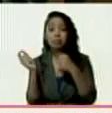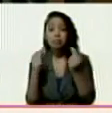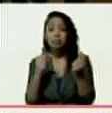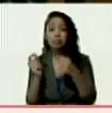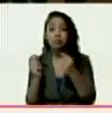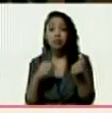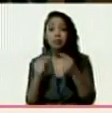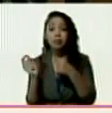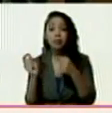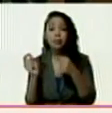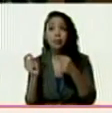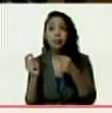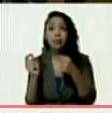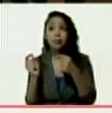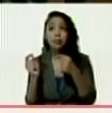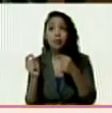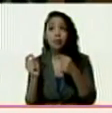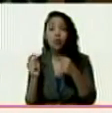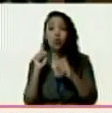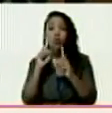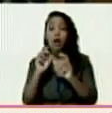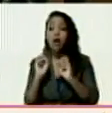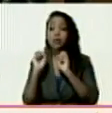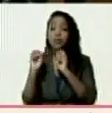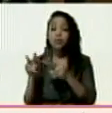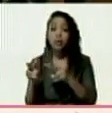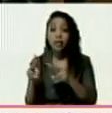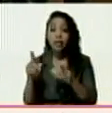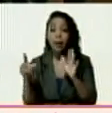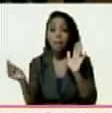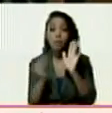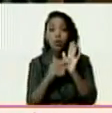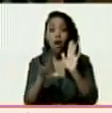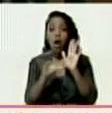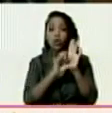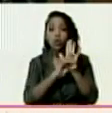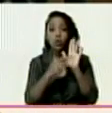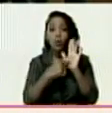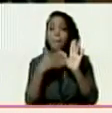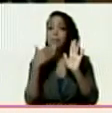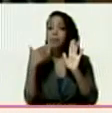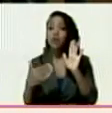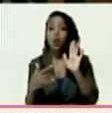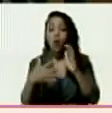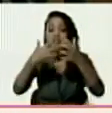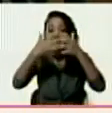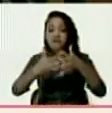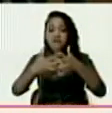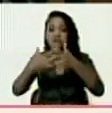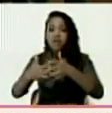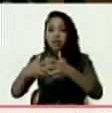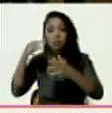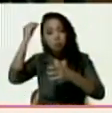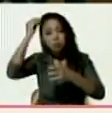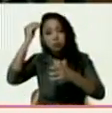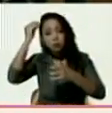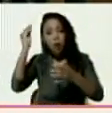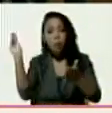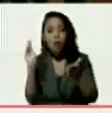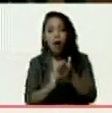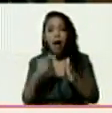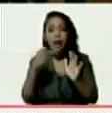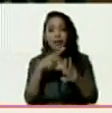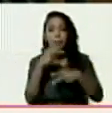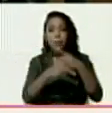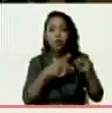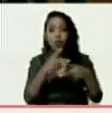una opción que está establecido en la Constitución y que nos permitió por analogía instalar ese proceso